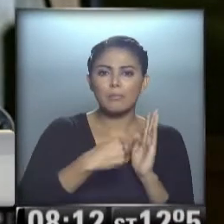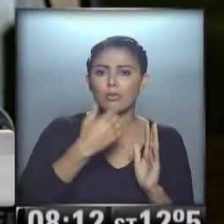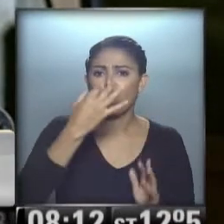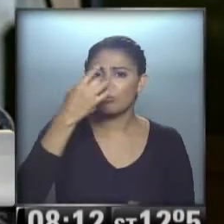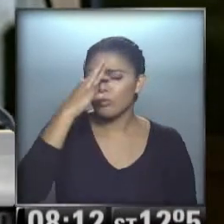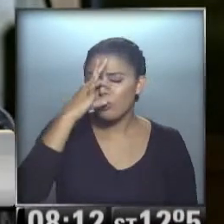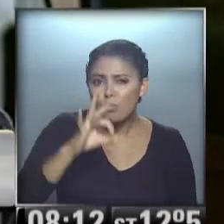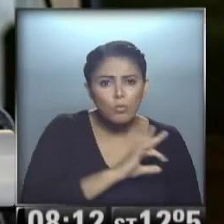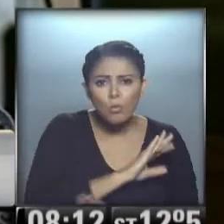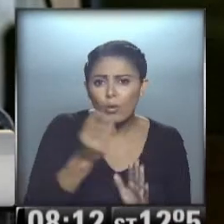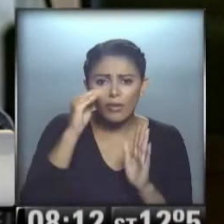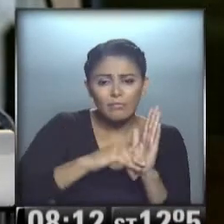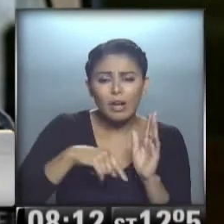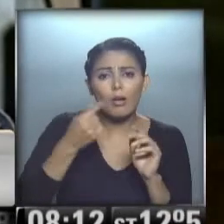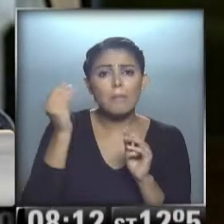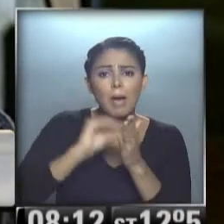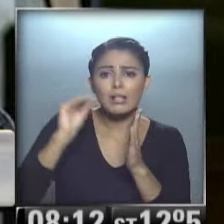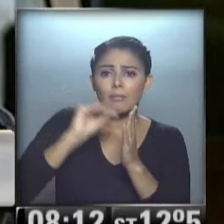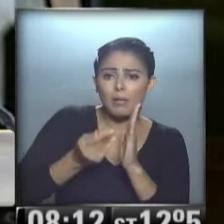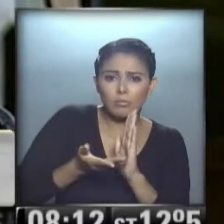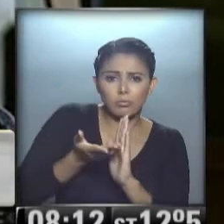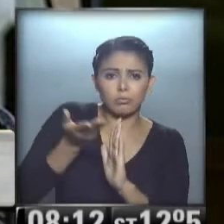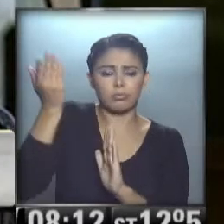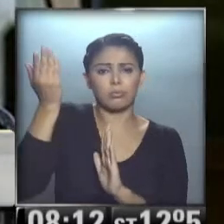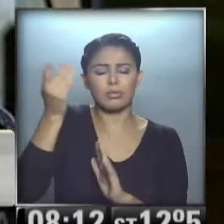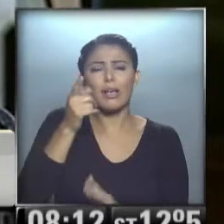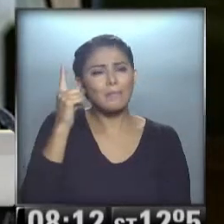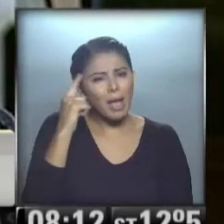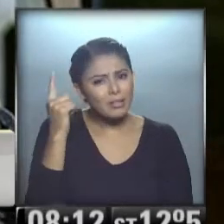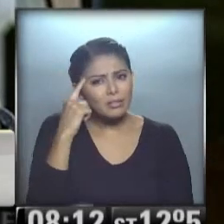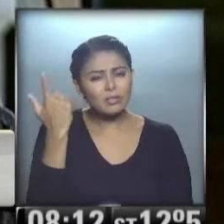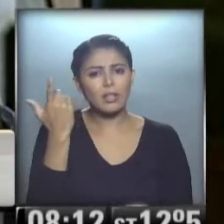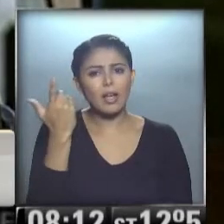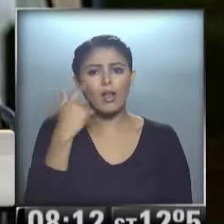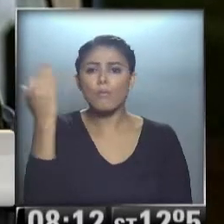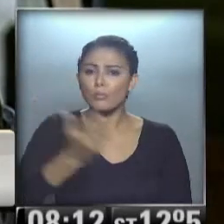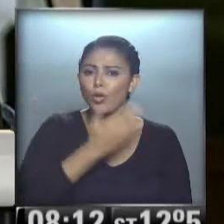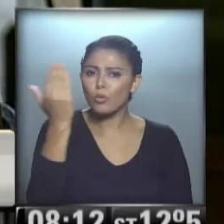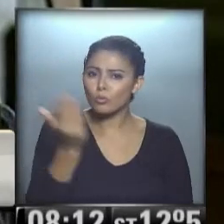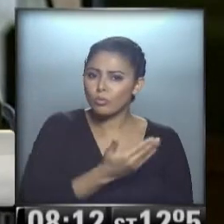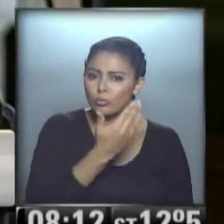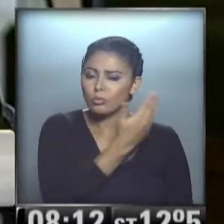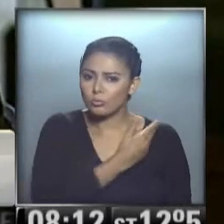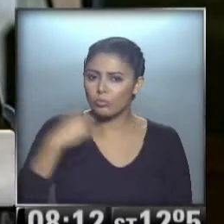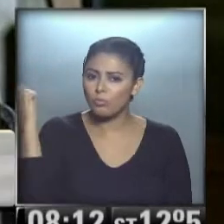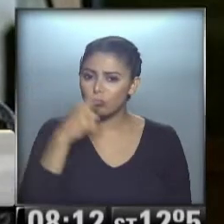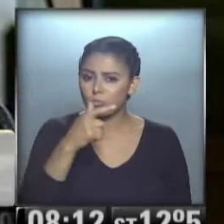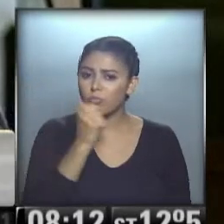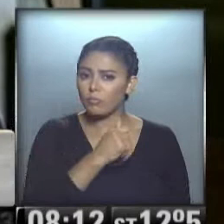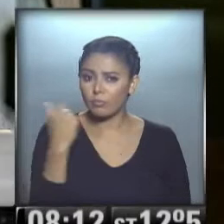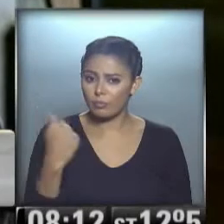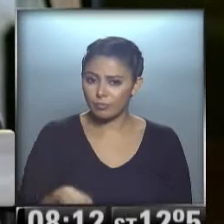por el contrario, siguen subiendo los medicamentos. Y se pensó en algún momento en la producción pública de